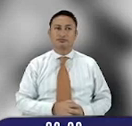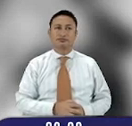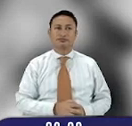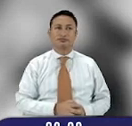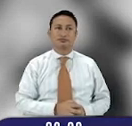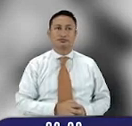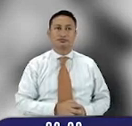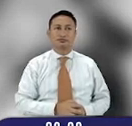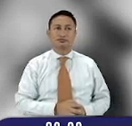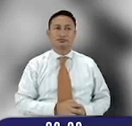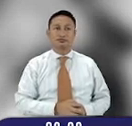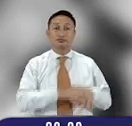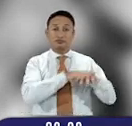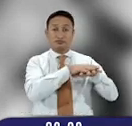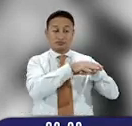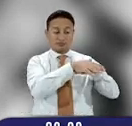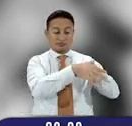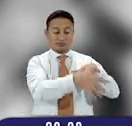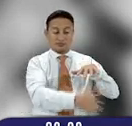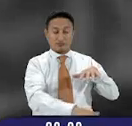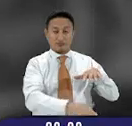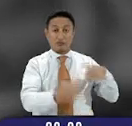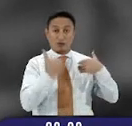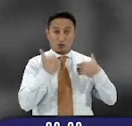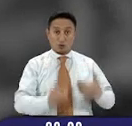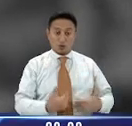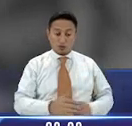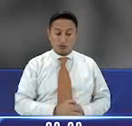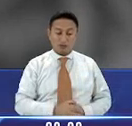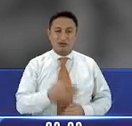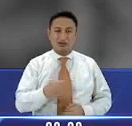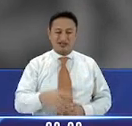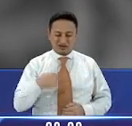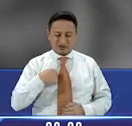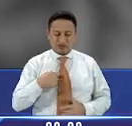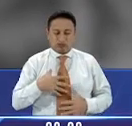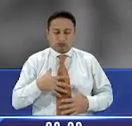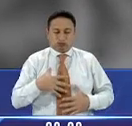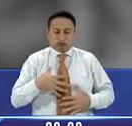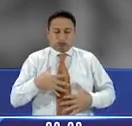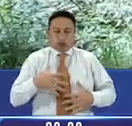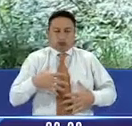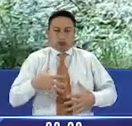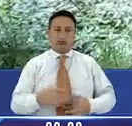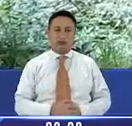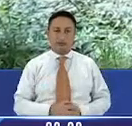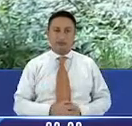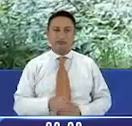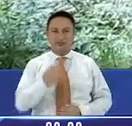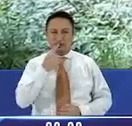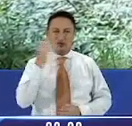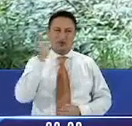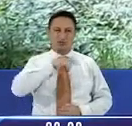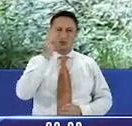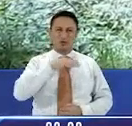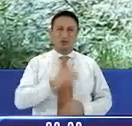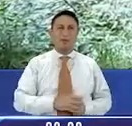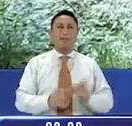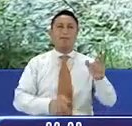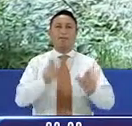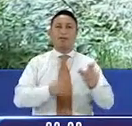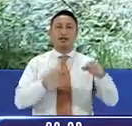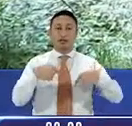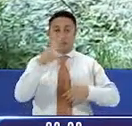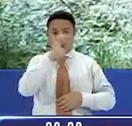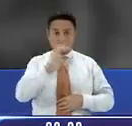En el fondo de la quebrada estaba el cuerpo sin vida, en avanzado estado de descomposición. El olor fétido alertó a quienes lo